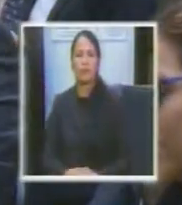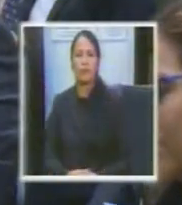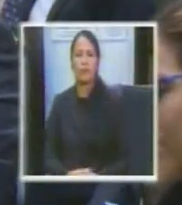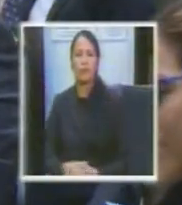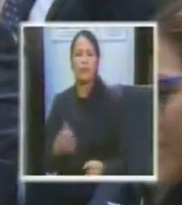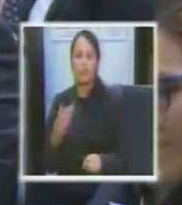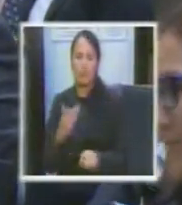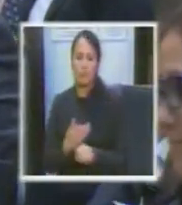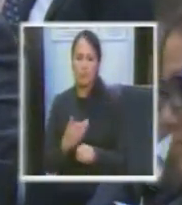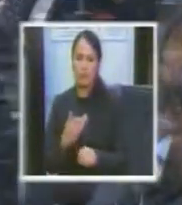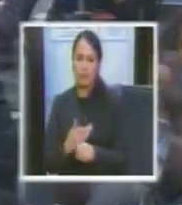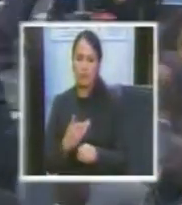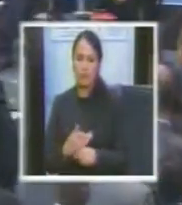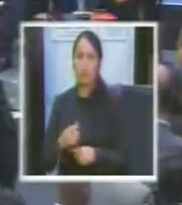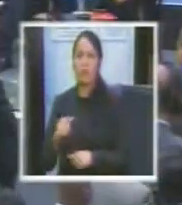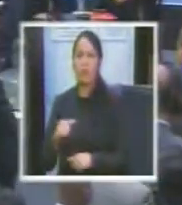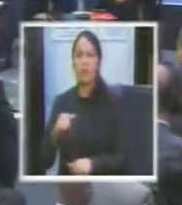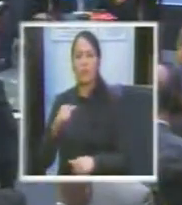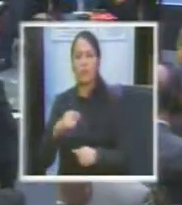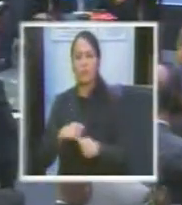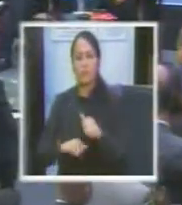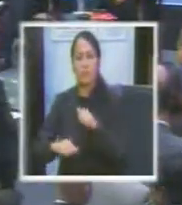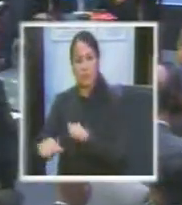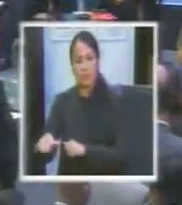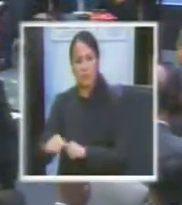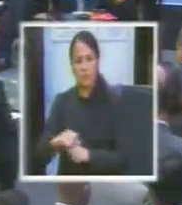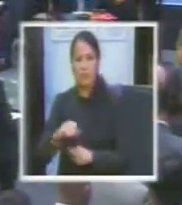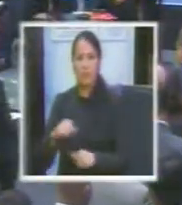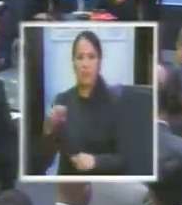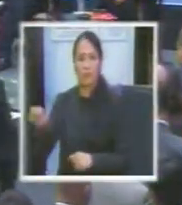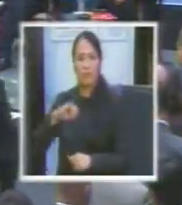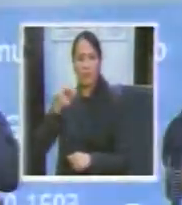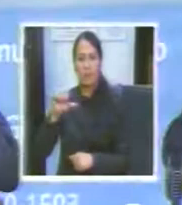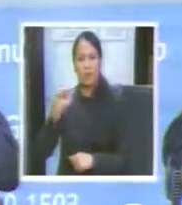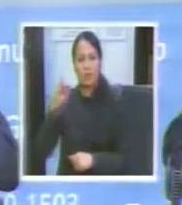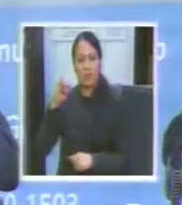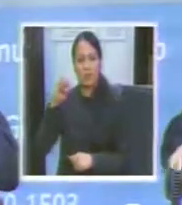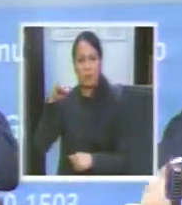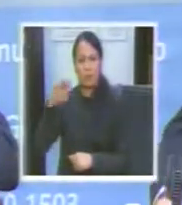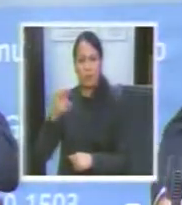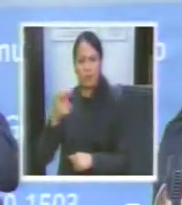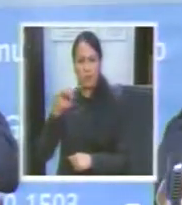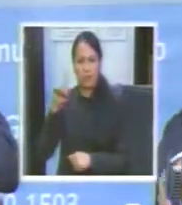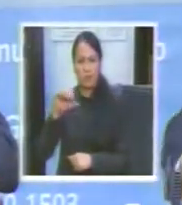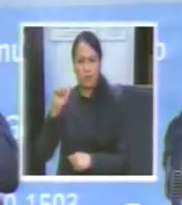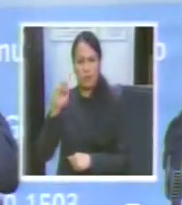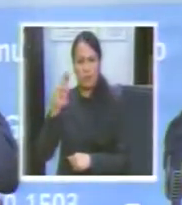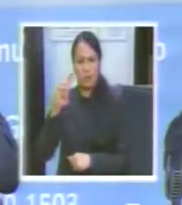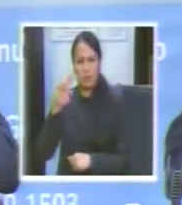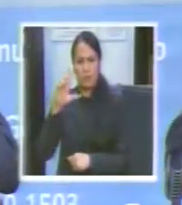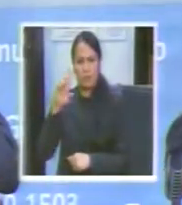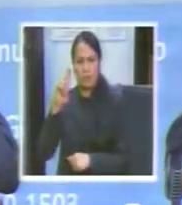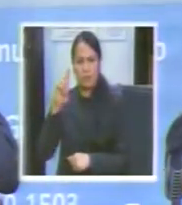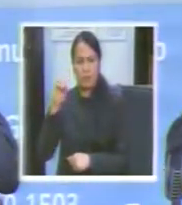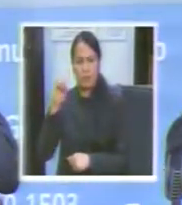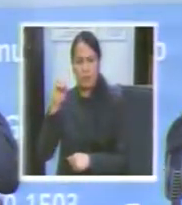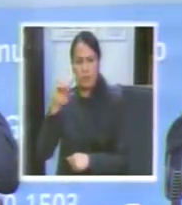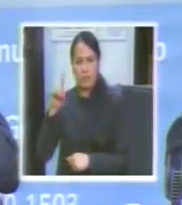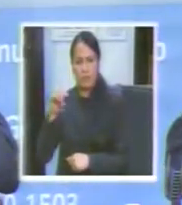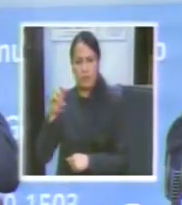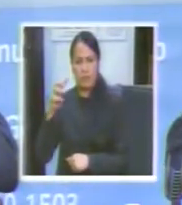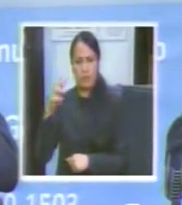Vamos ahora a ceder el uso de la palabra al doctor Jaime Zabludowski Cooper. Él es presidente del Consejo Mexicano de